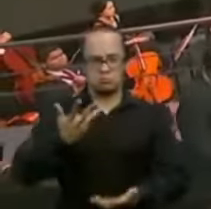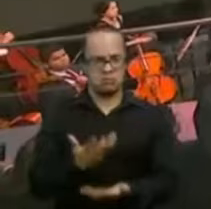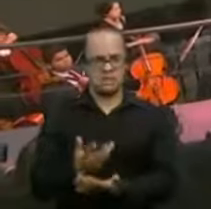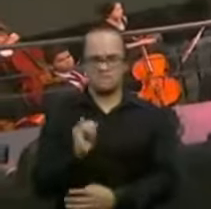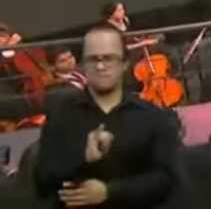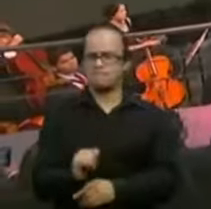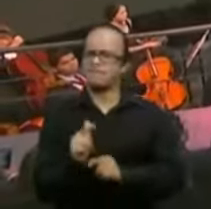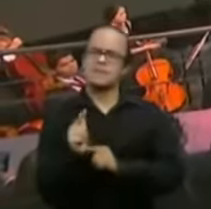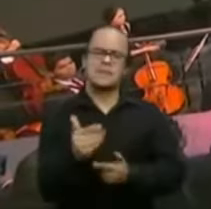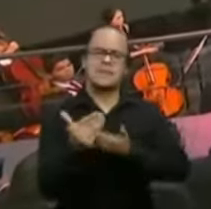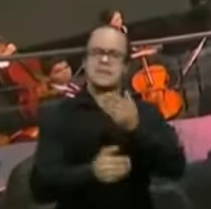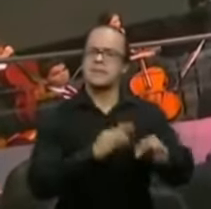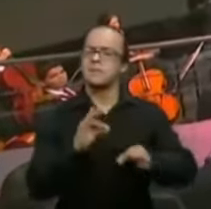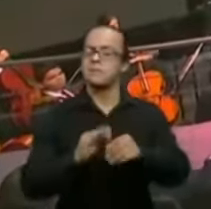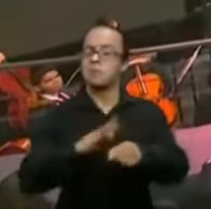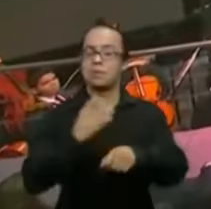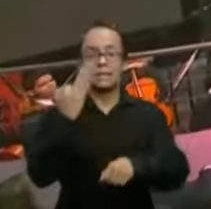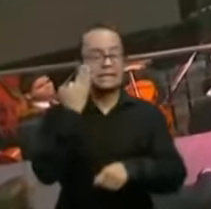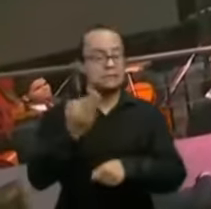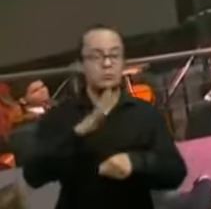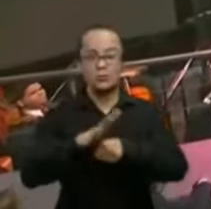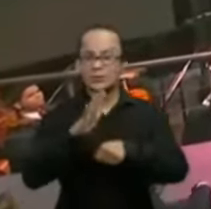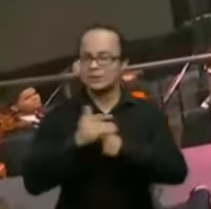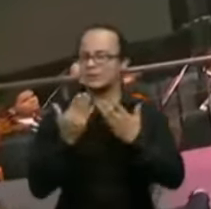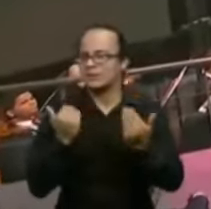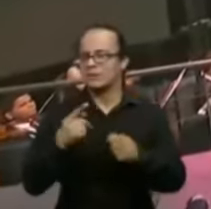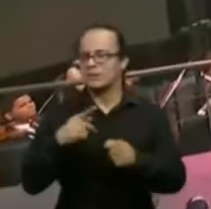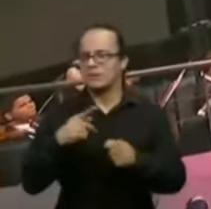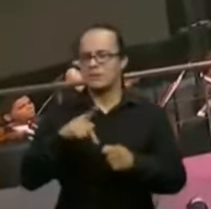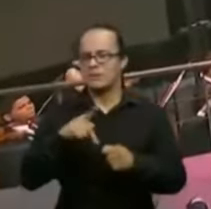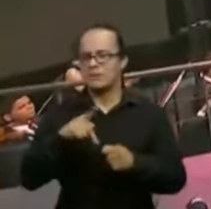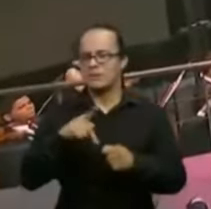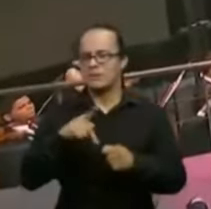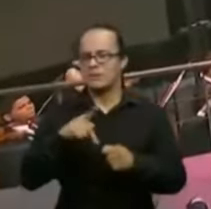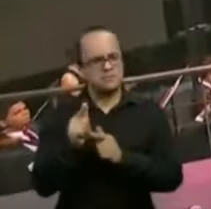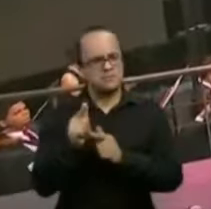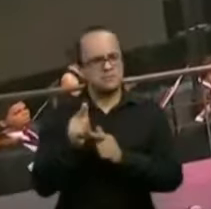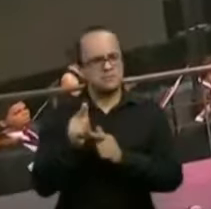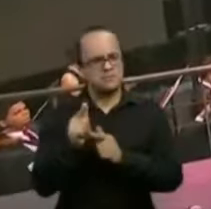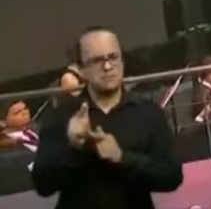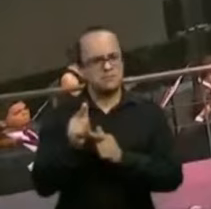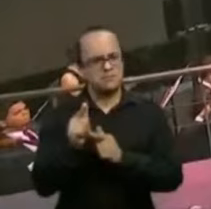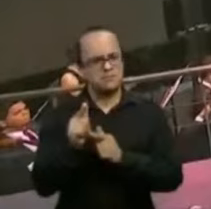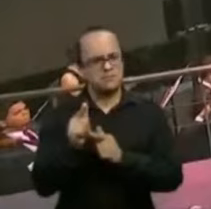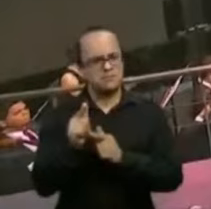porque nos va a faltar tiempo para poder atender todas las necesidades.